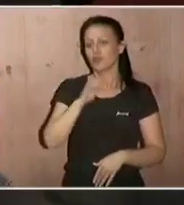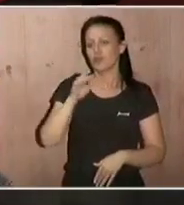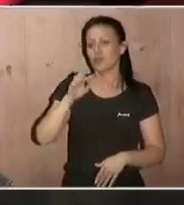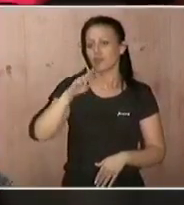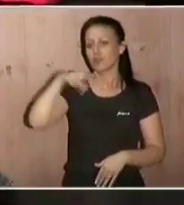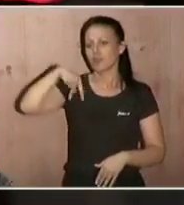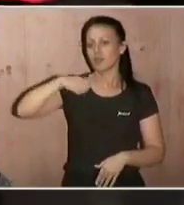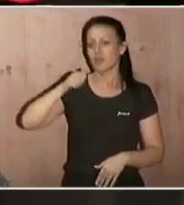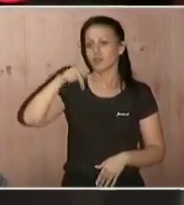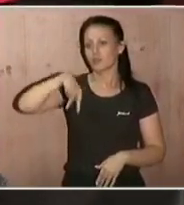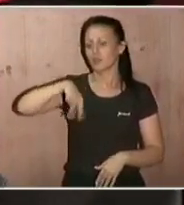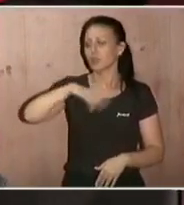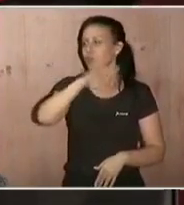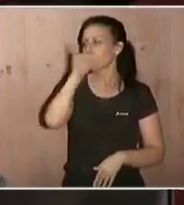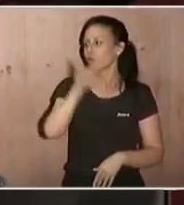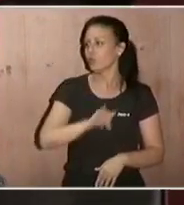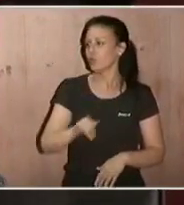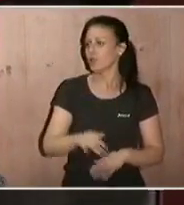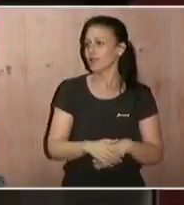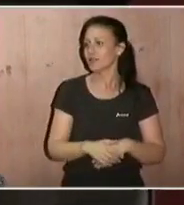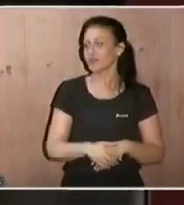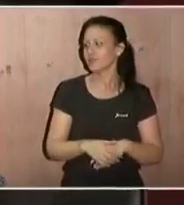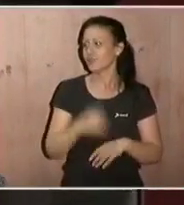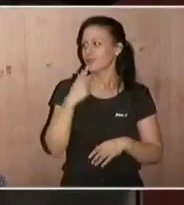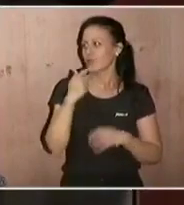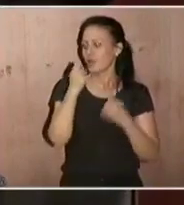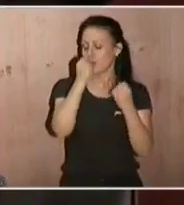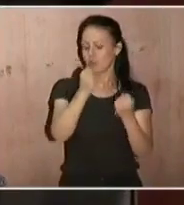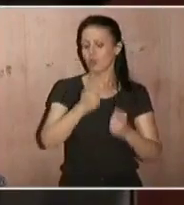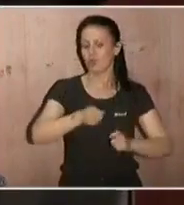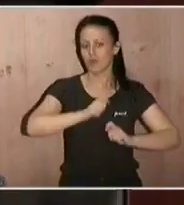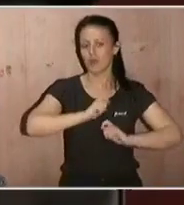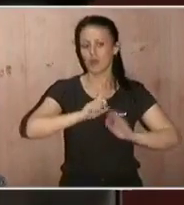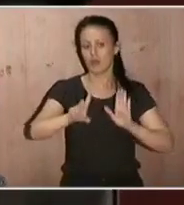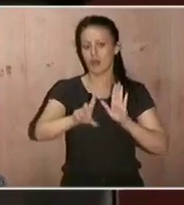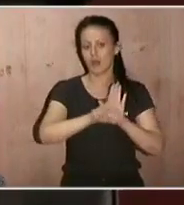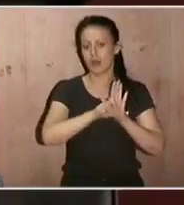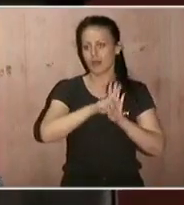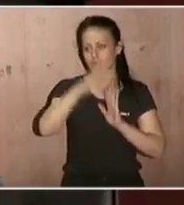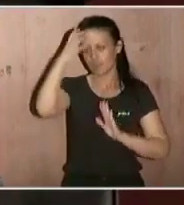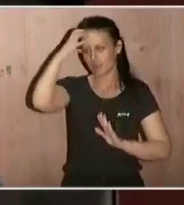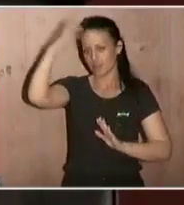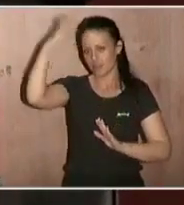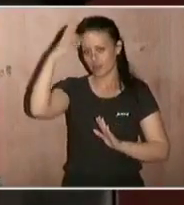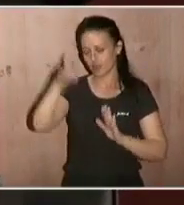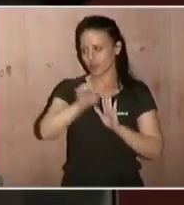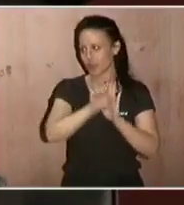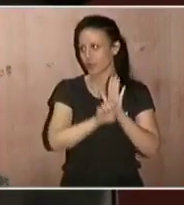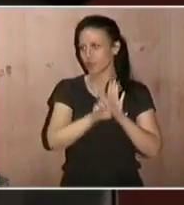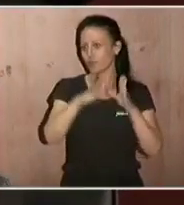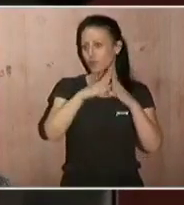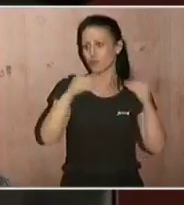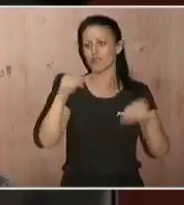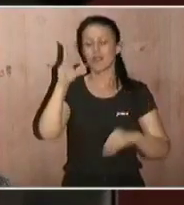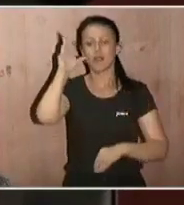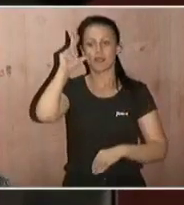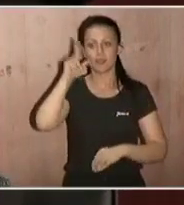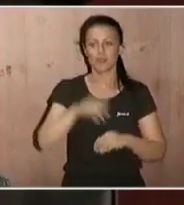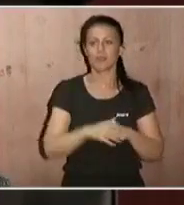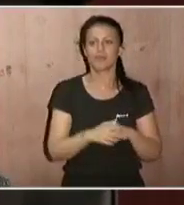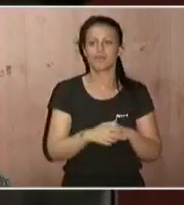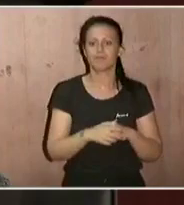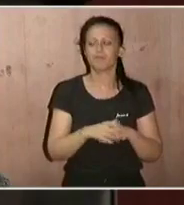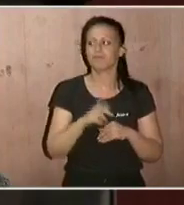Ramón. Por la autoridad que nos otorga las leyes del reino y el Estatuto de la Universidad de Alicante,